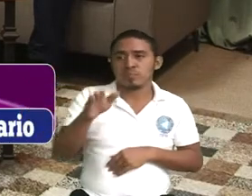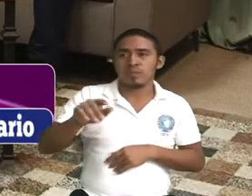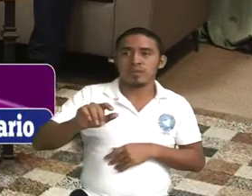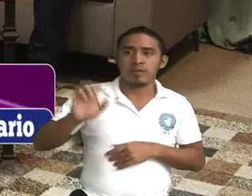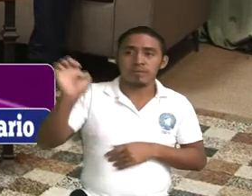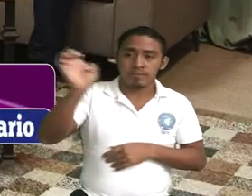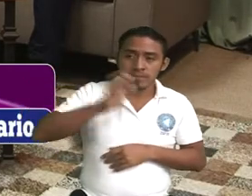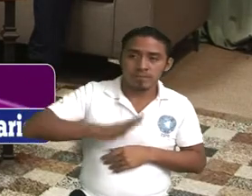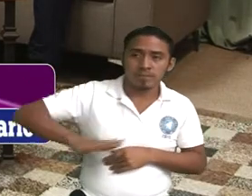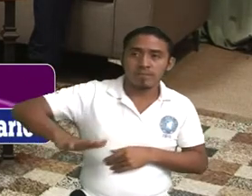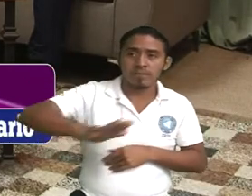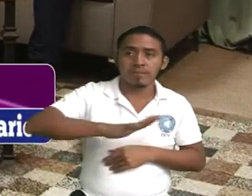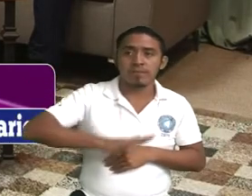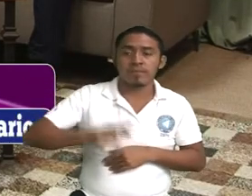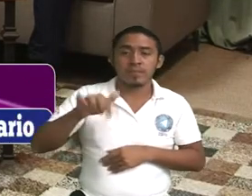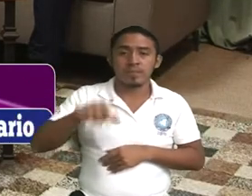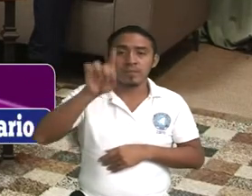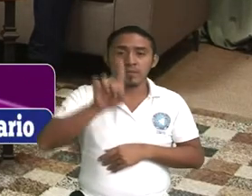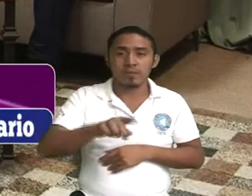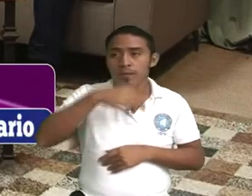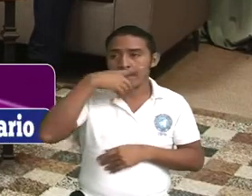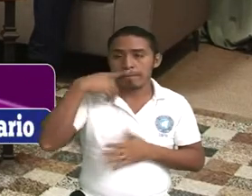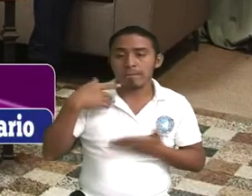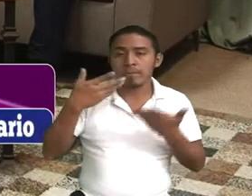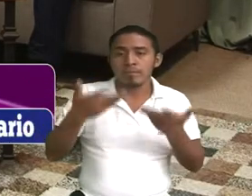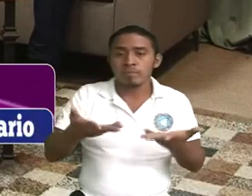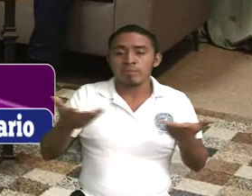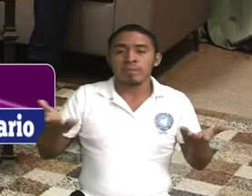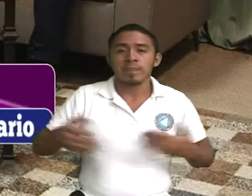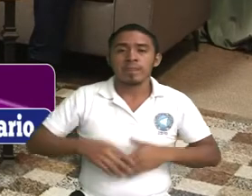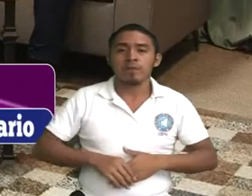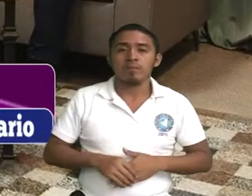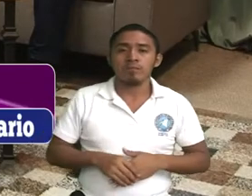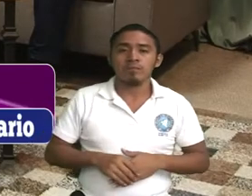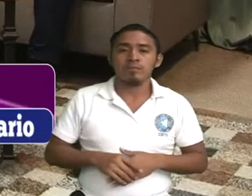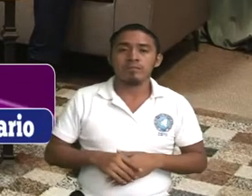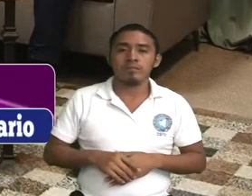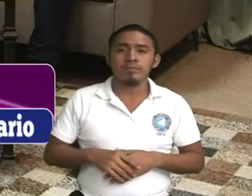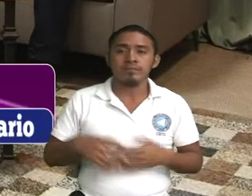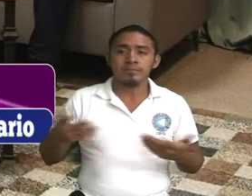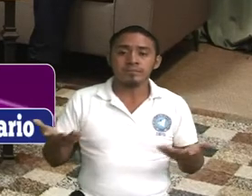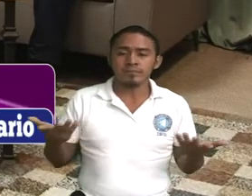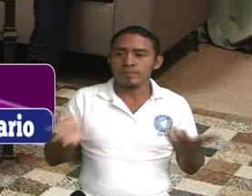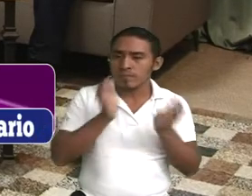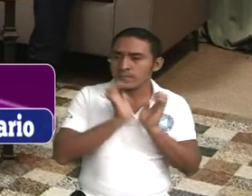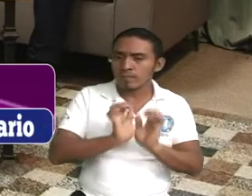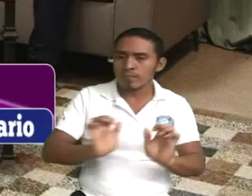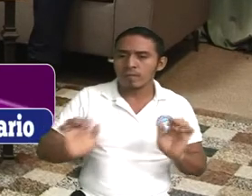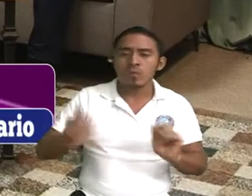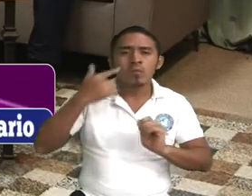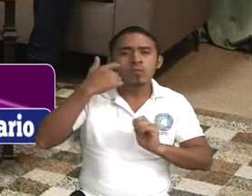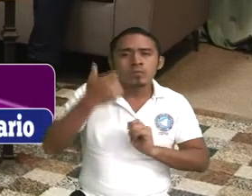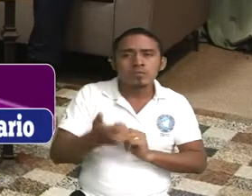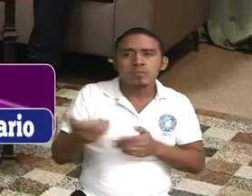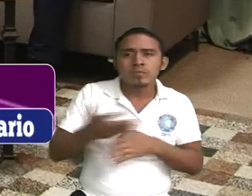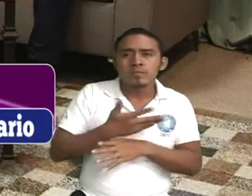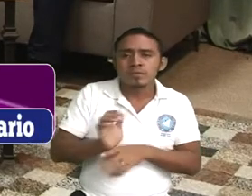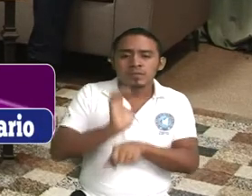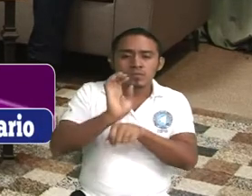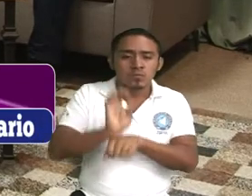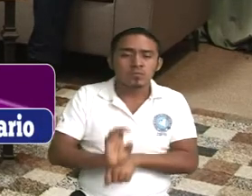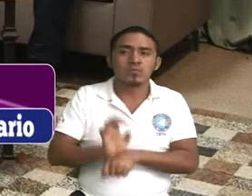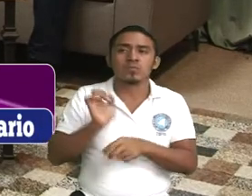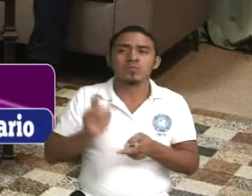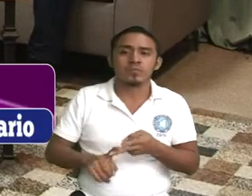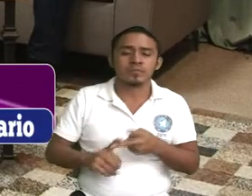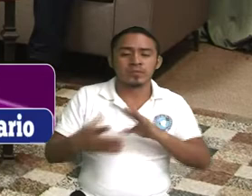Estelí se tiene que preparar este primero de junio, ya para que los niños vayan conociendo esas tradiciones,